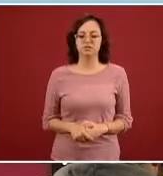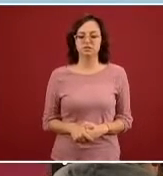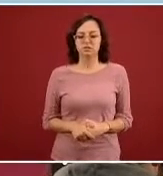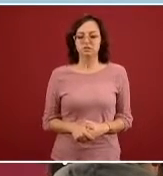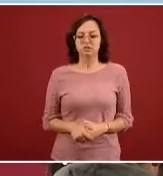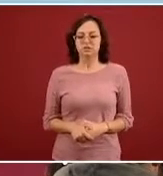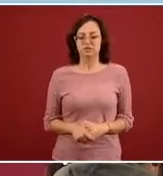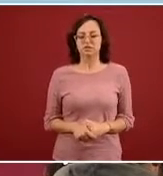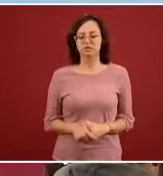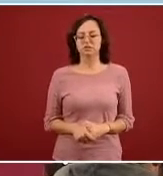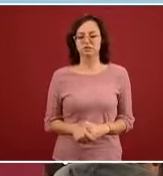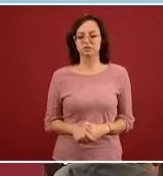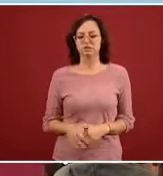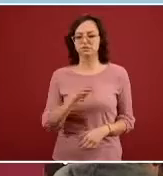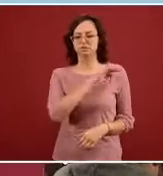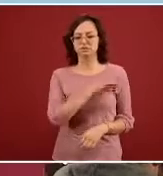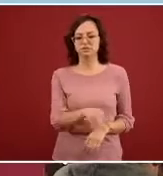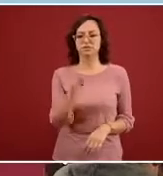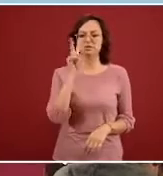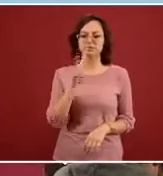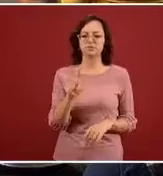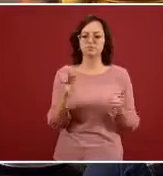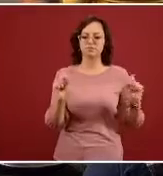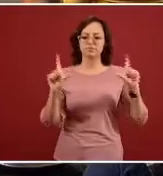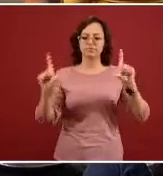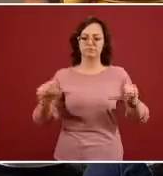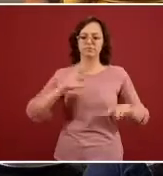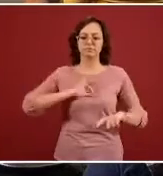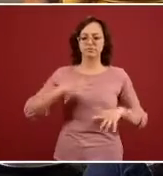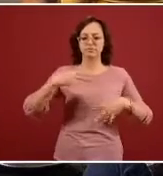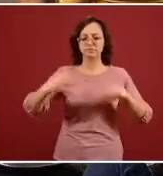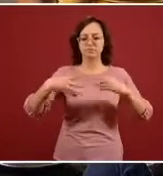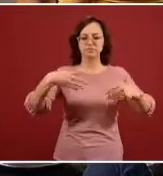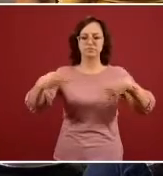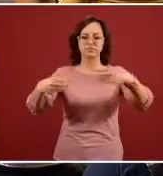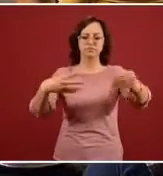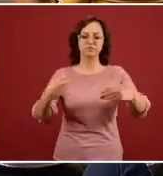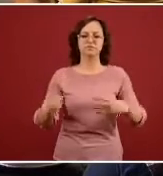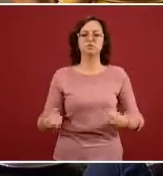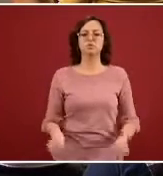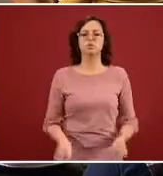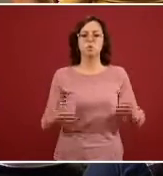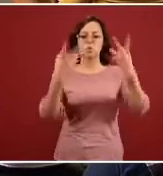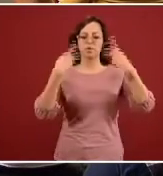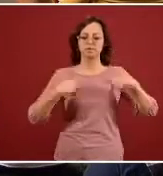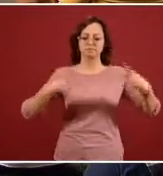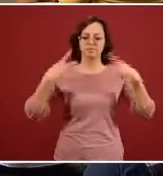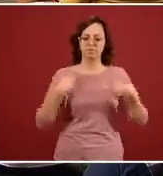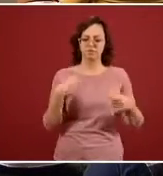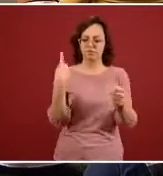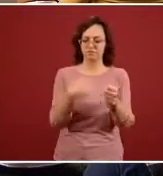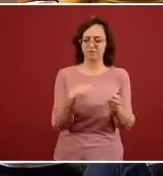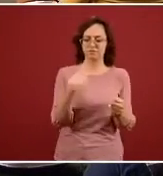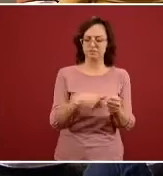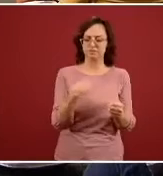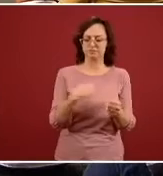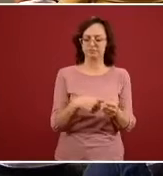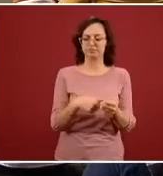Aquí vemos la intensidad de la transmisión representada por la incidencia. La incidencia es el número de personas con